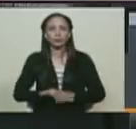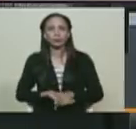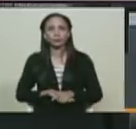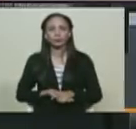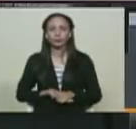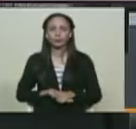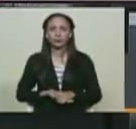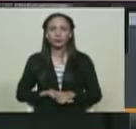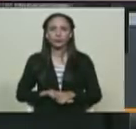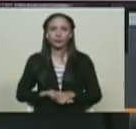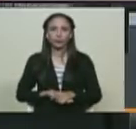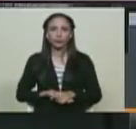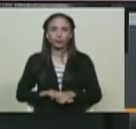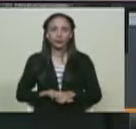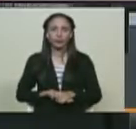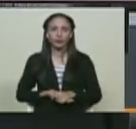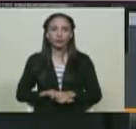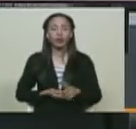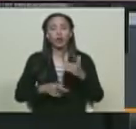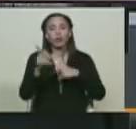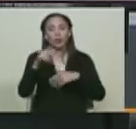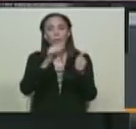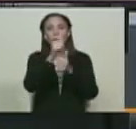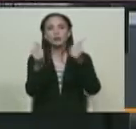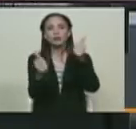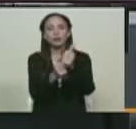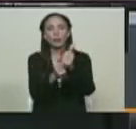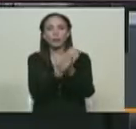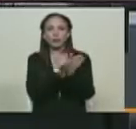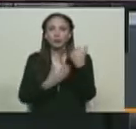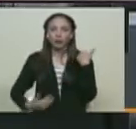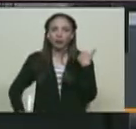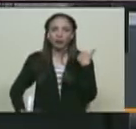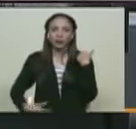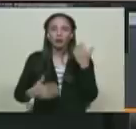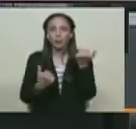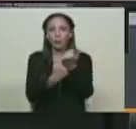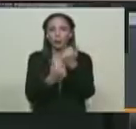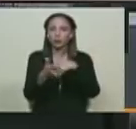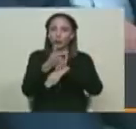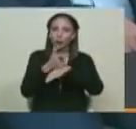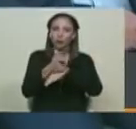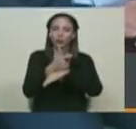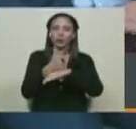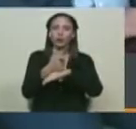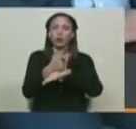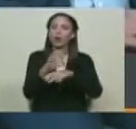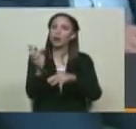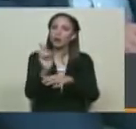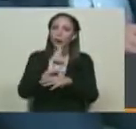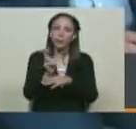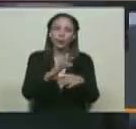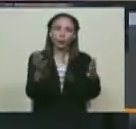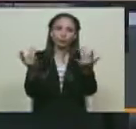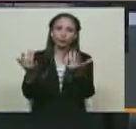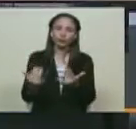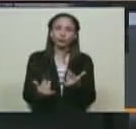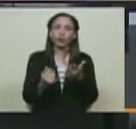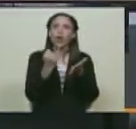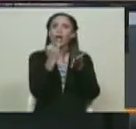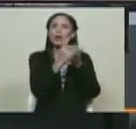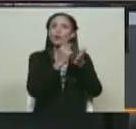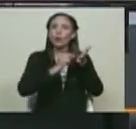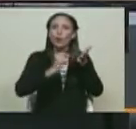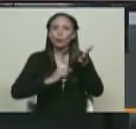renovación. Y los vicepresidentes de gobierno, de inmediato, con los informes hechos por los